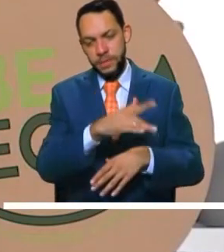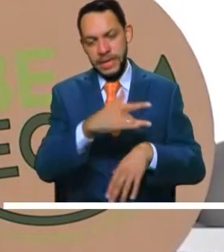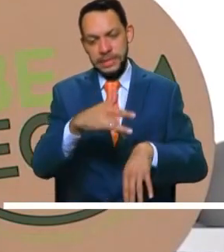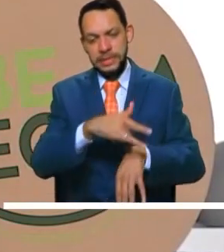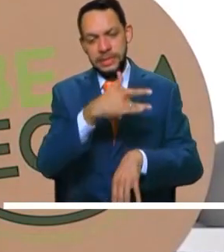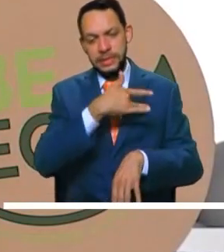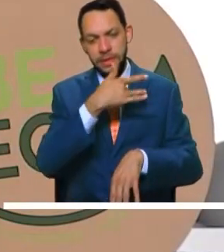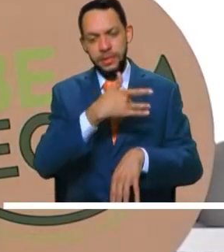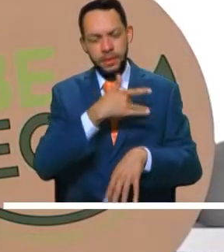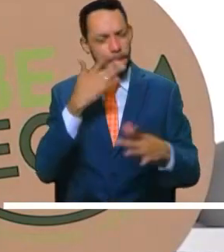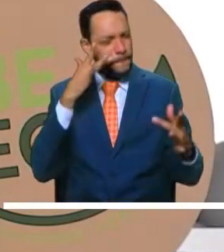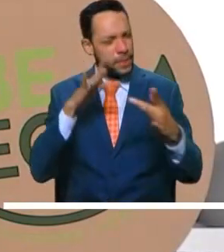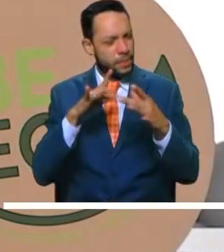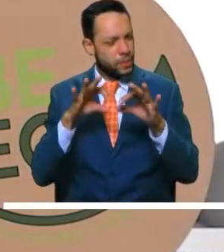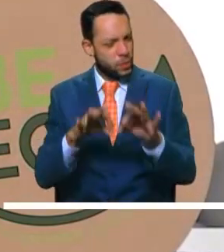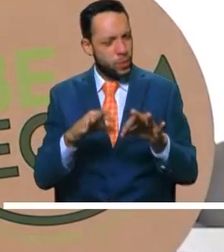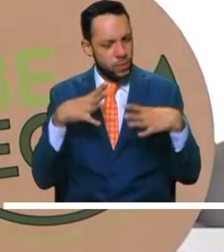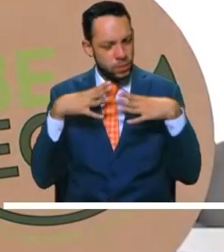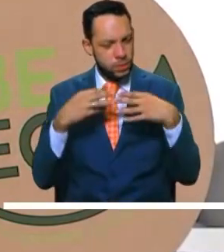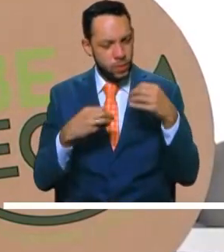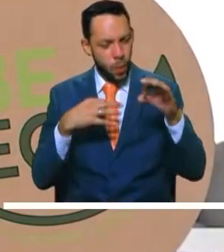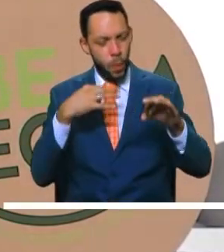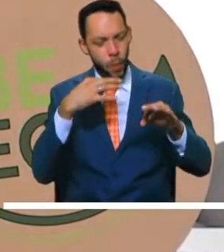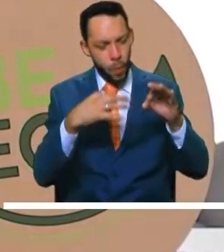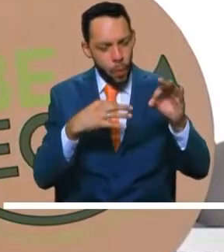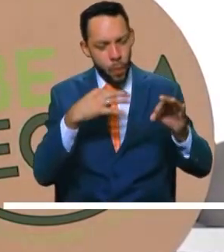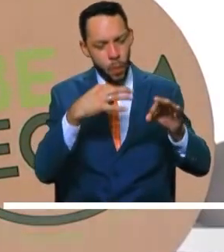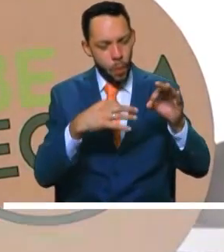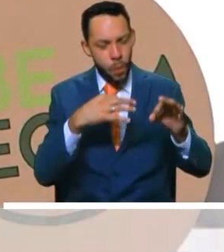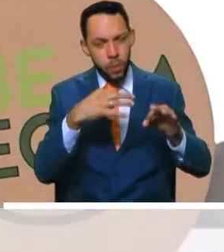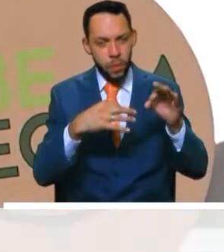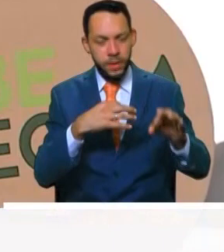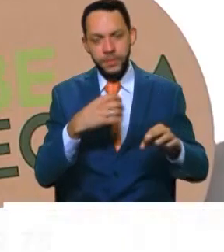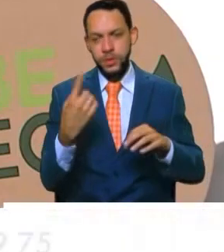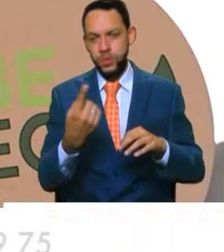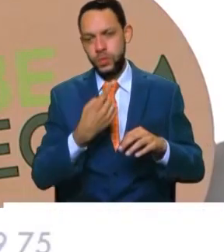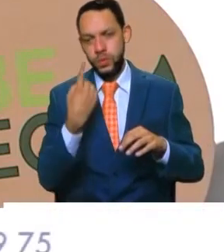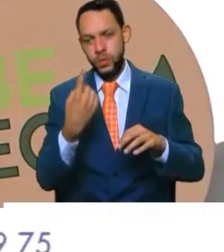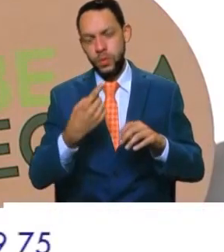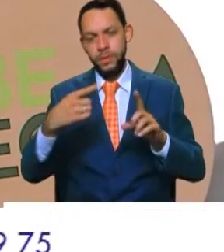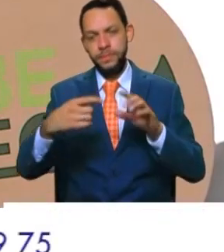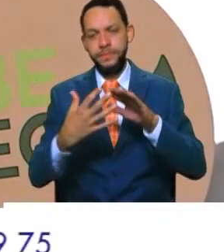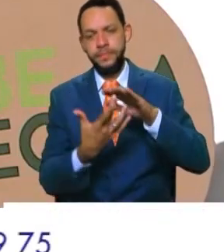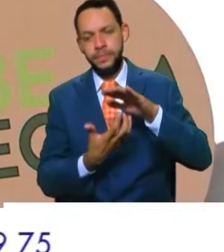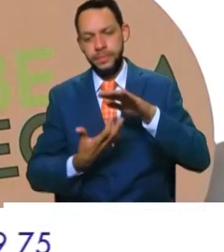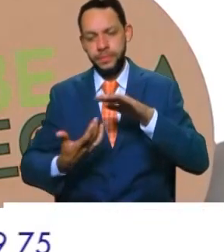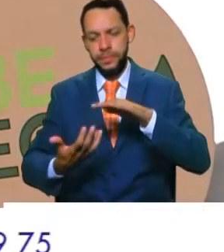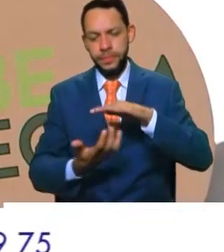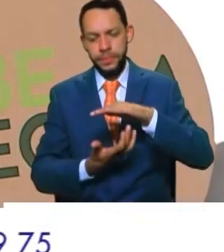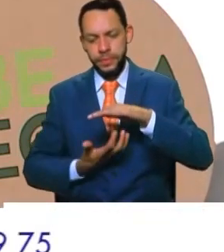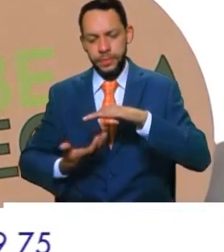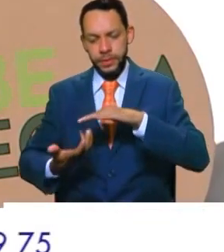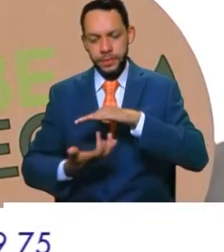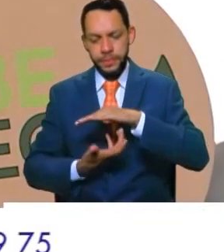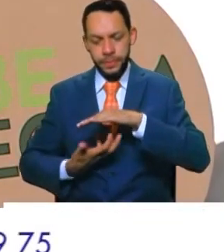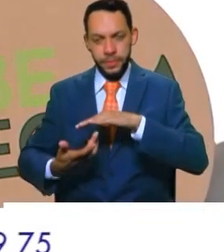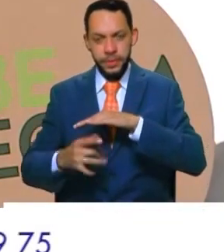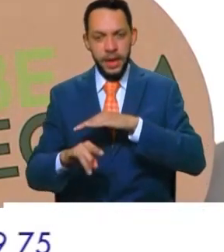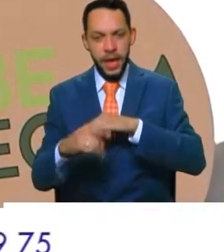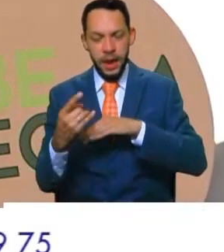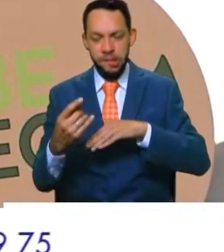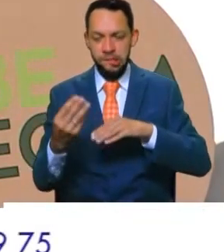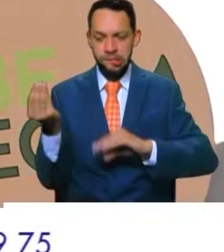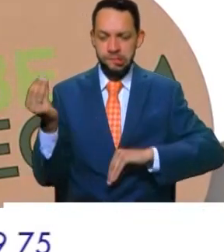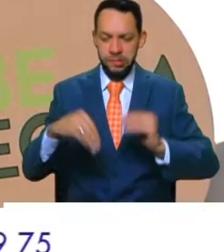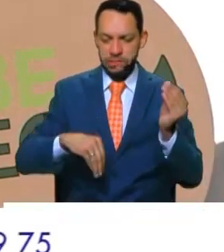debemos cuidarlas porque hacemos parte de un solo ecosistema. Si la tierra se desequilibra, nosotros